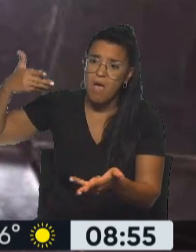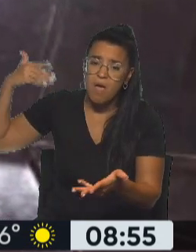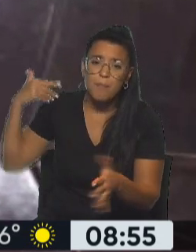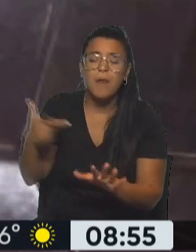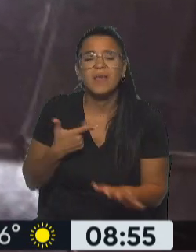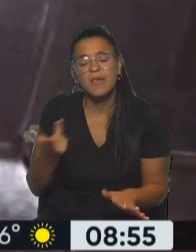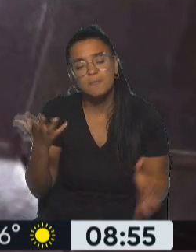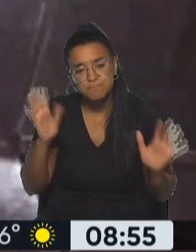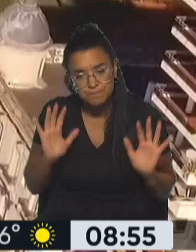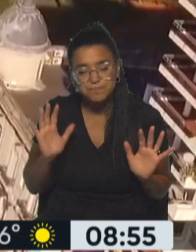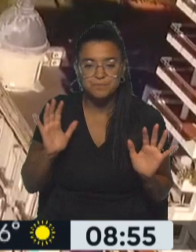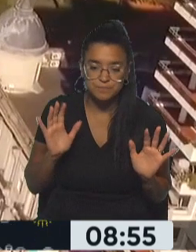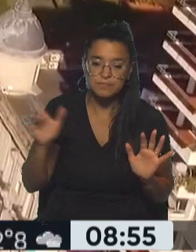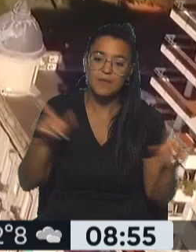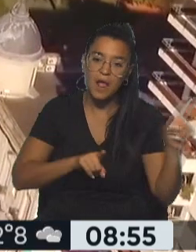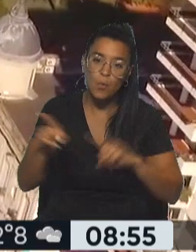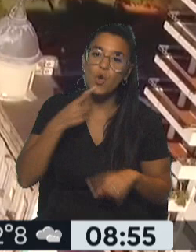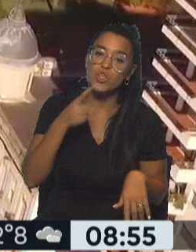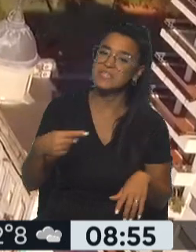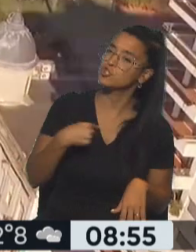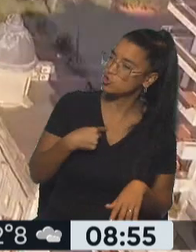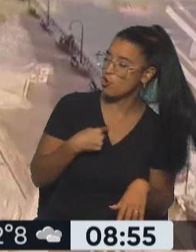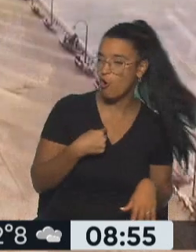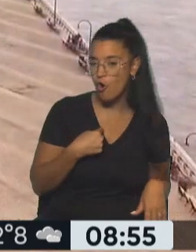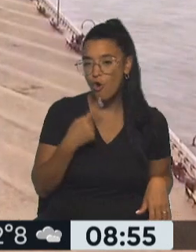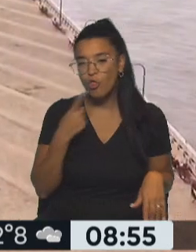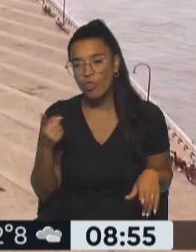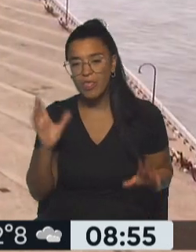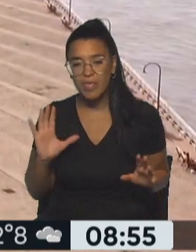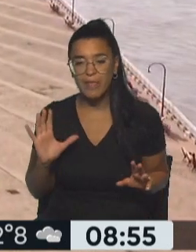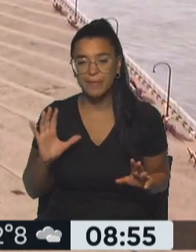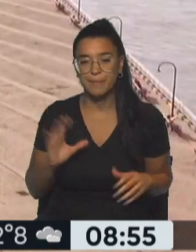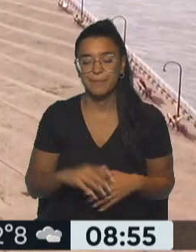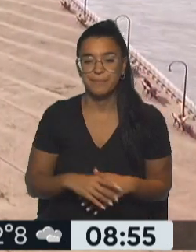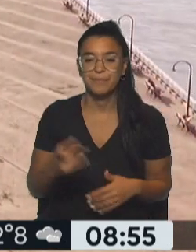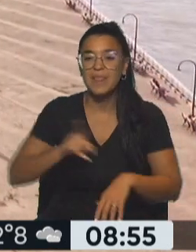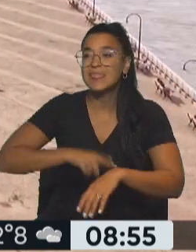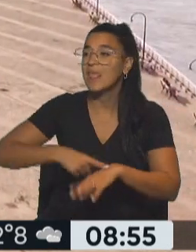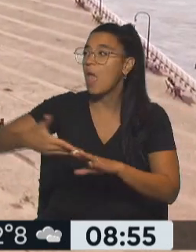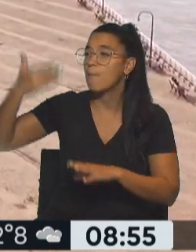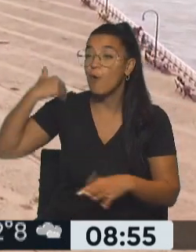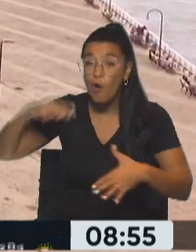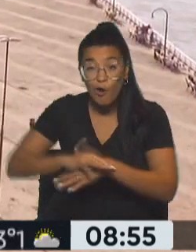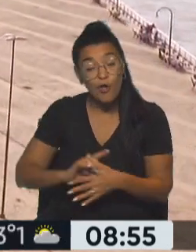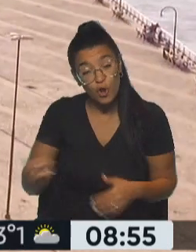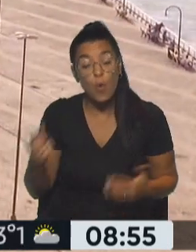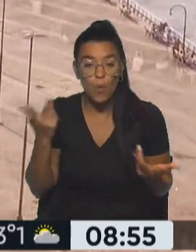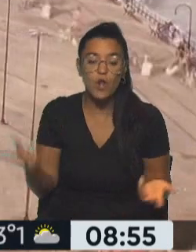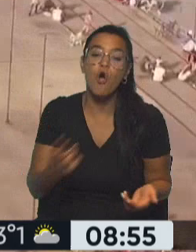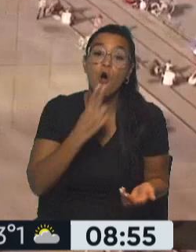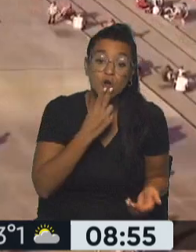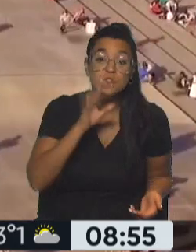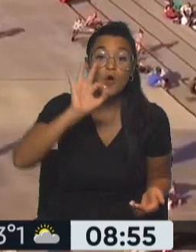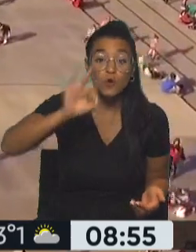para que no se, para que aquellos que dicen que yo estoy utilizando tiempos que no son los correctos, el 11